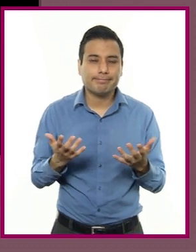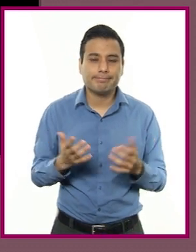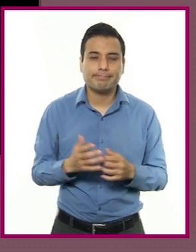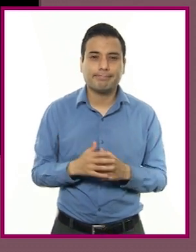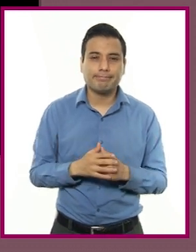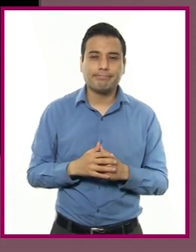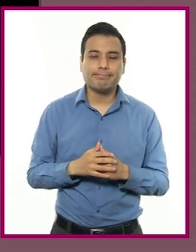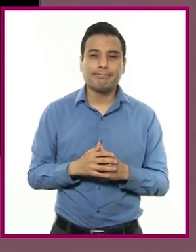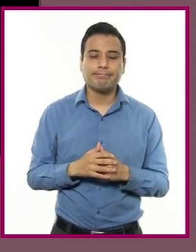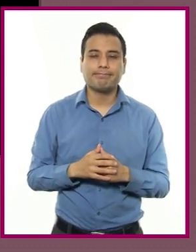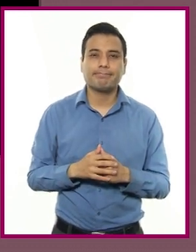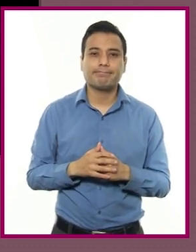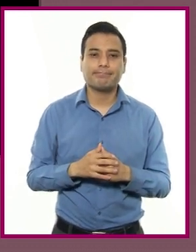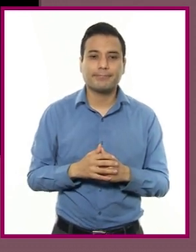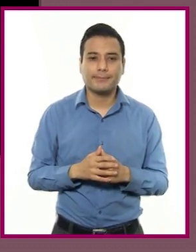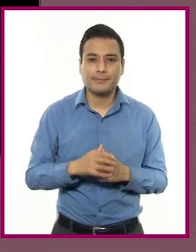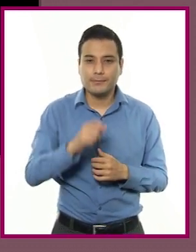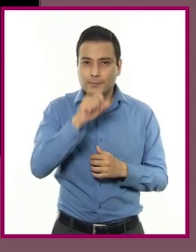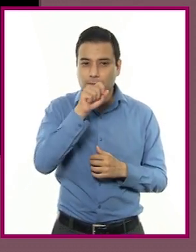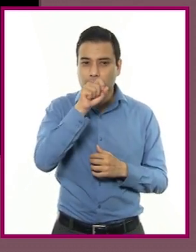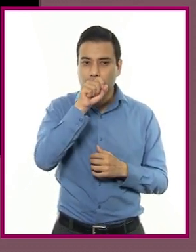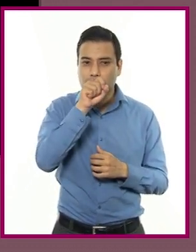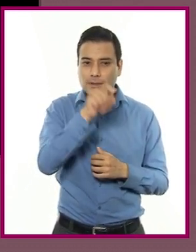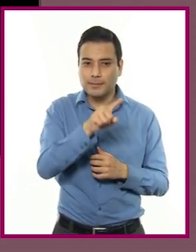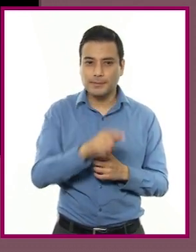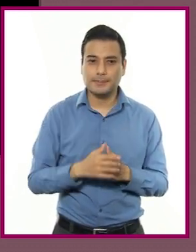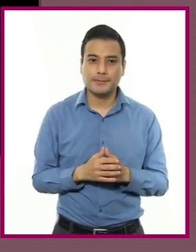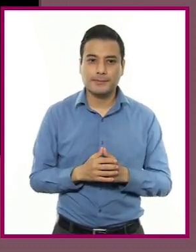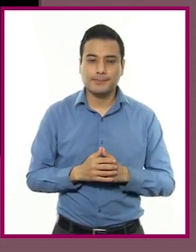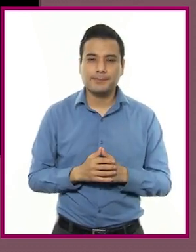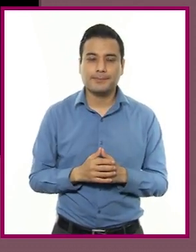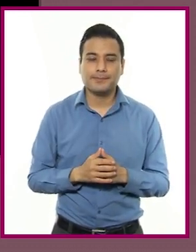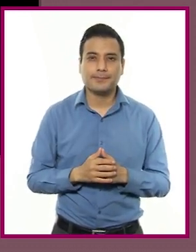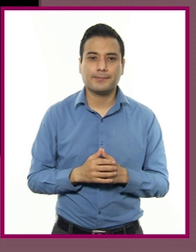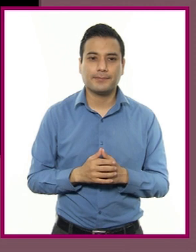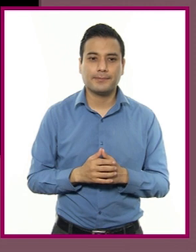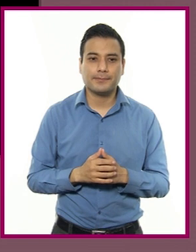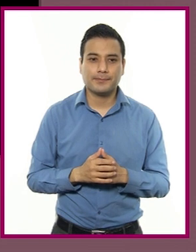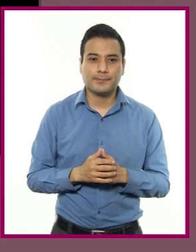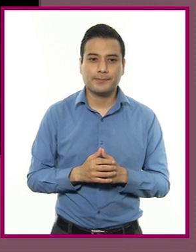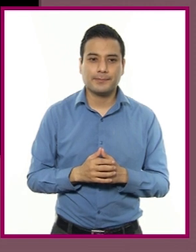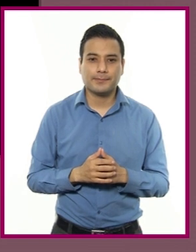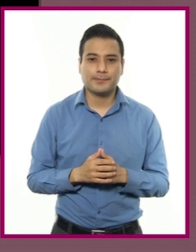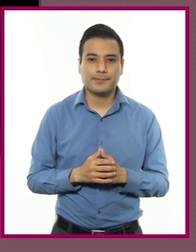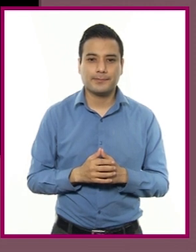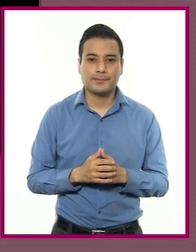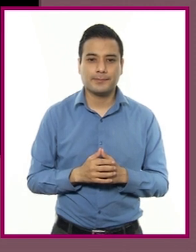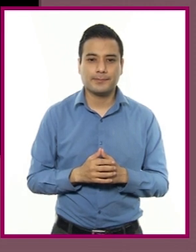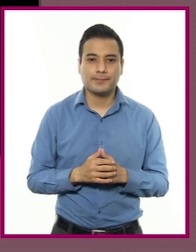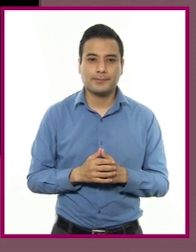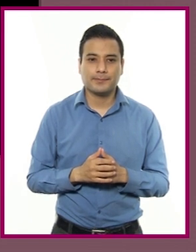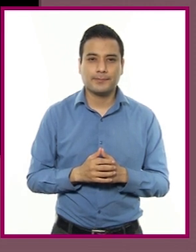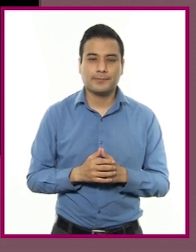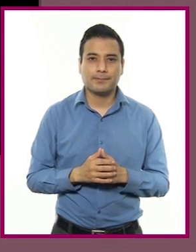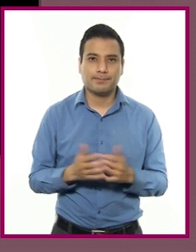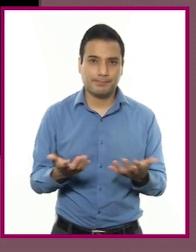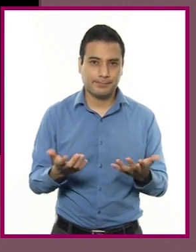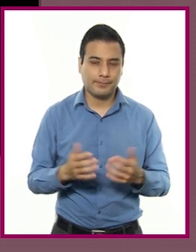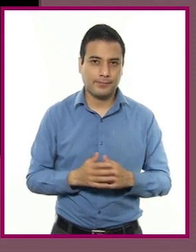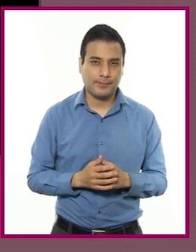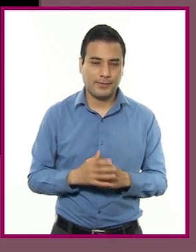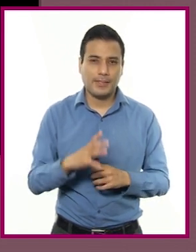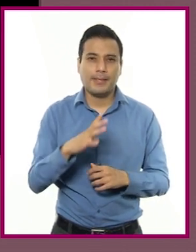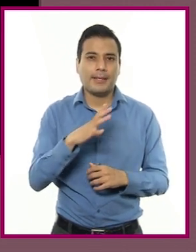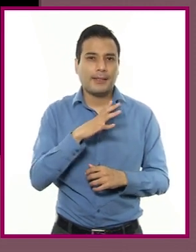estos instrumentos cuyo sonido es emitido por el instrumento en su conjunto,